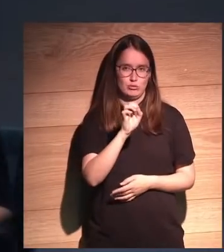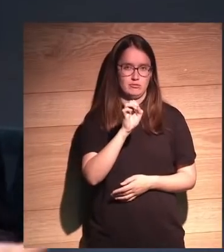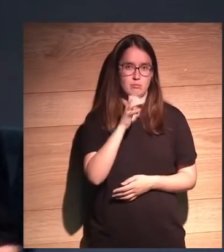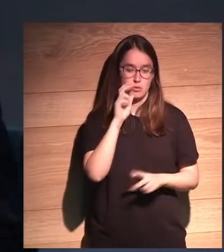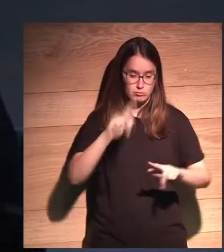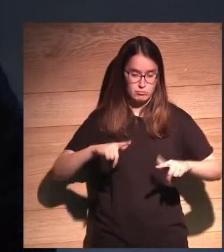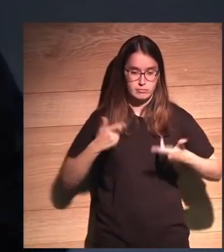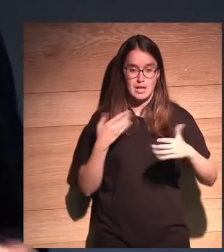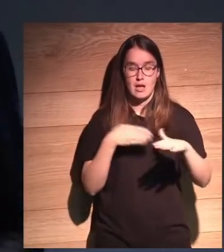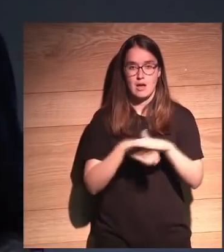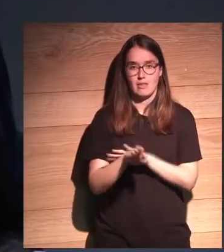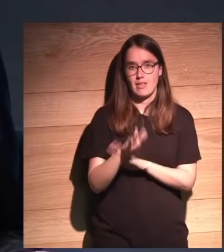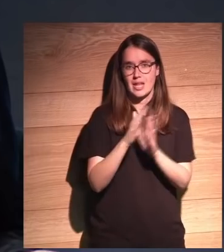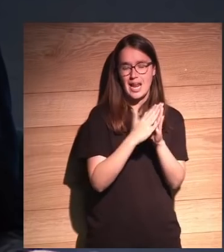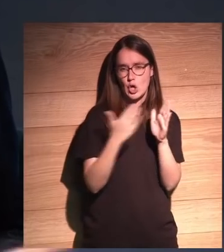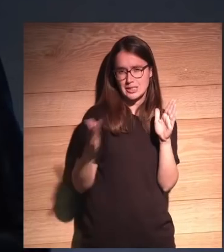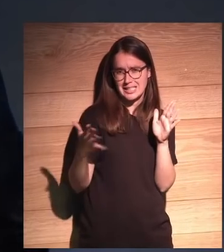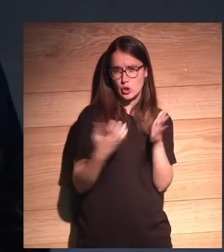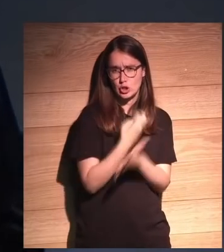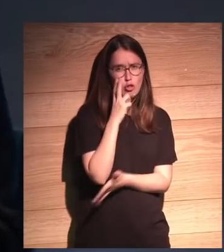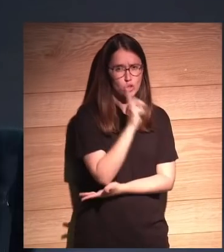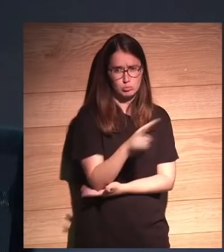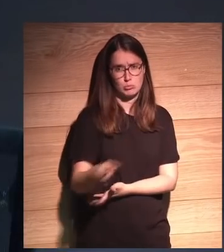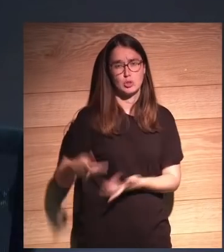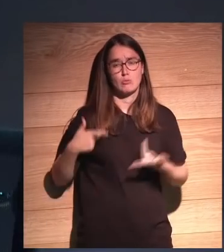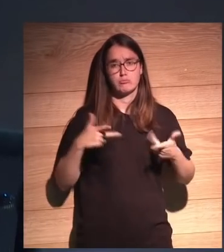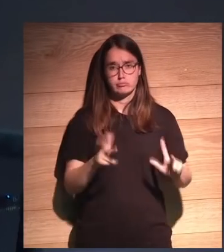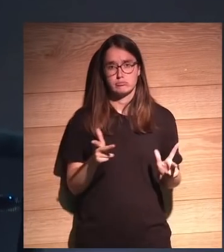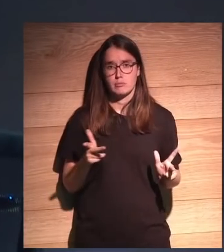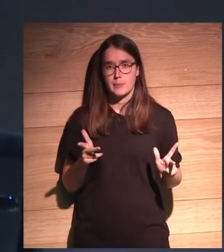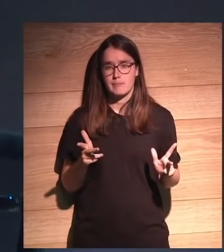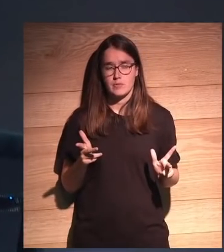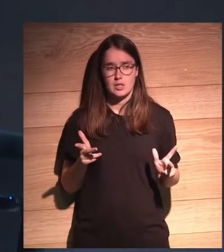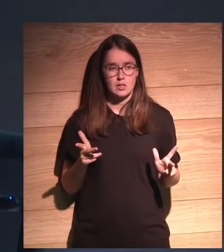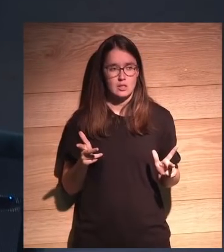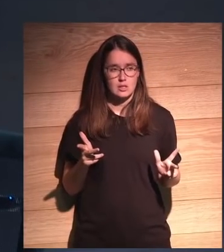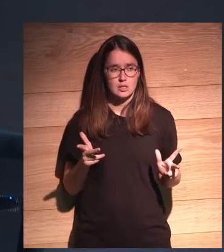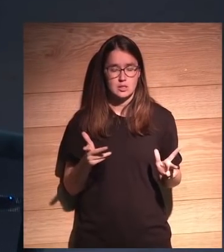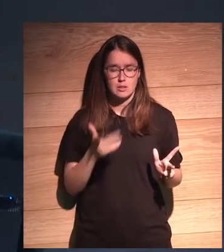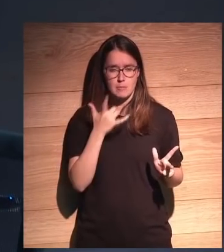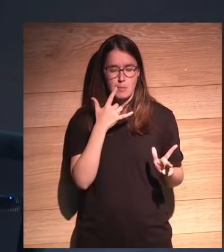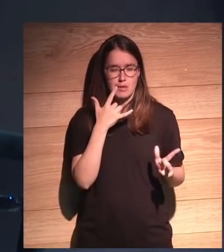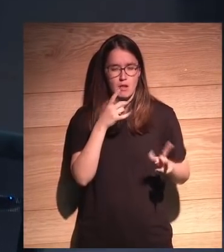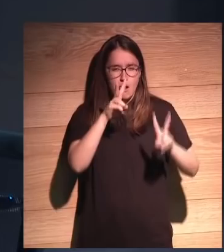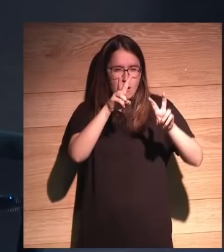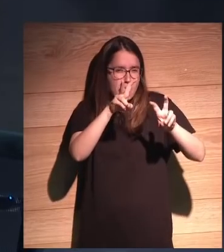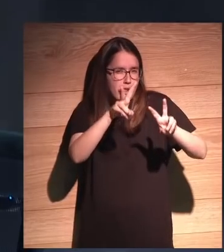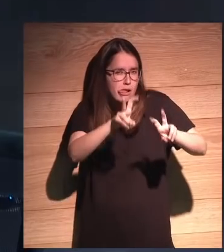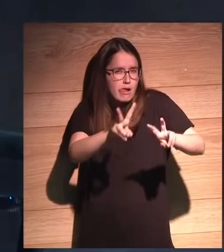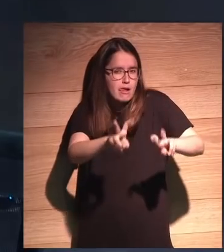te permite acceder a los catálogos de todos los museos, te permite tirar de hilos